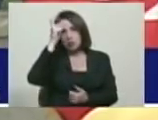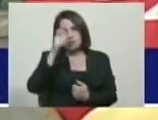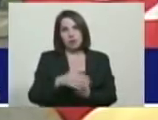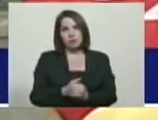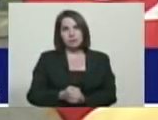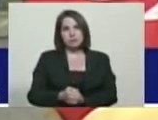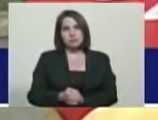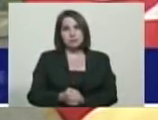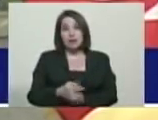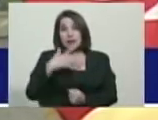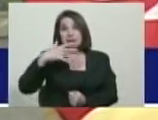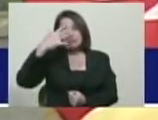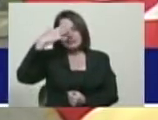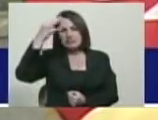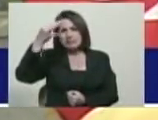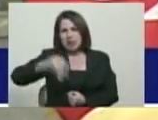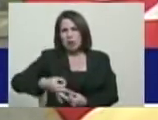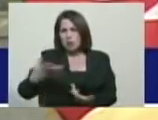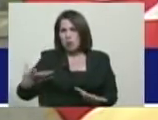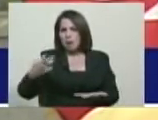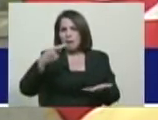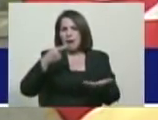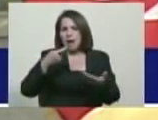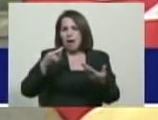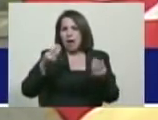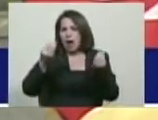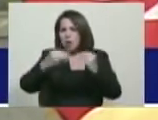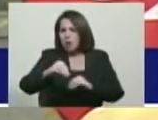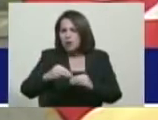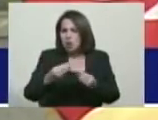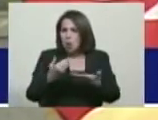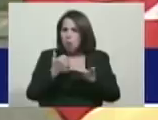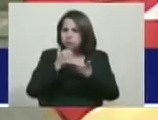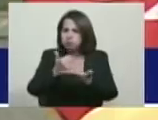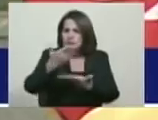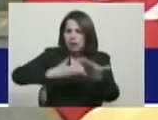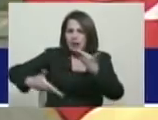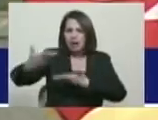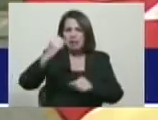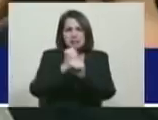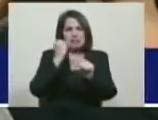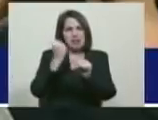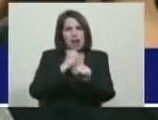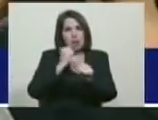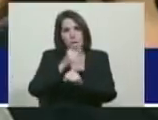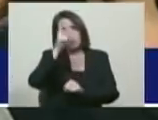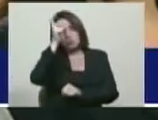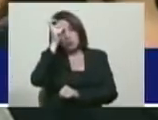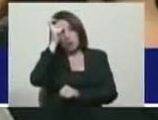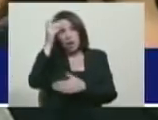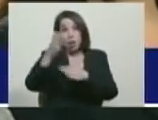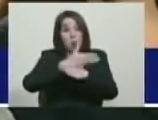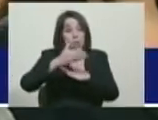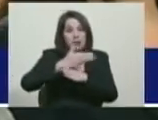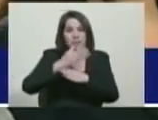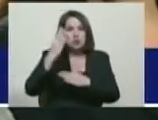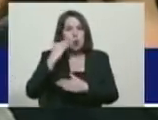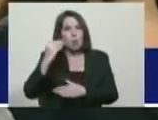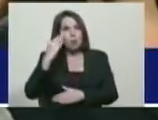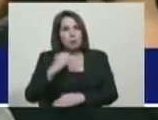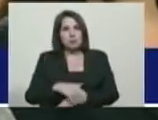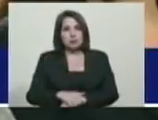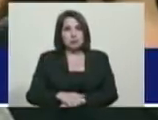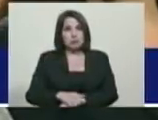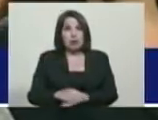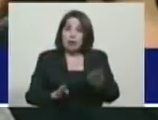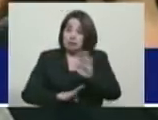estamos seguros que todas las inversiones turcas van a ser para el beneficio compartido. El beneficio del desarrollo económico,